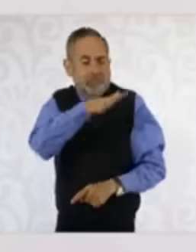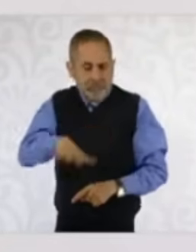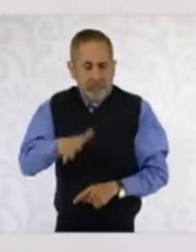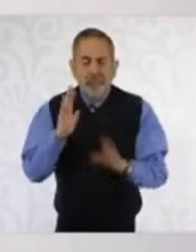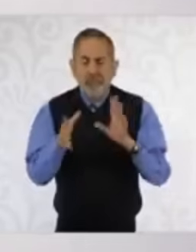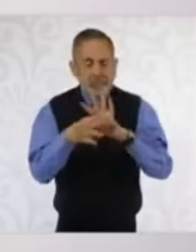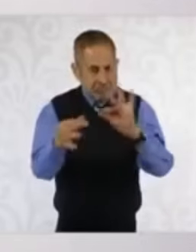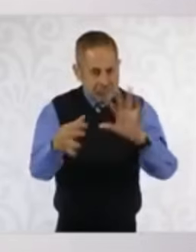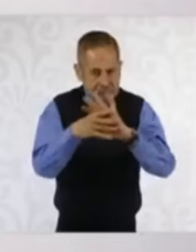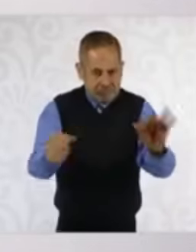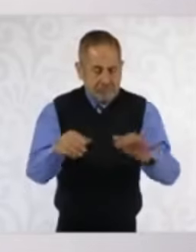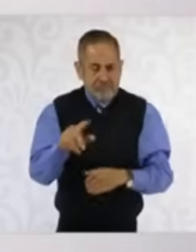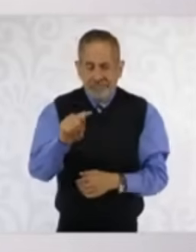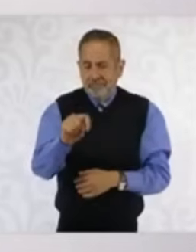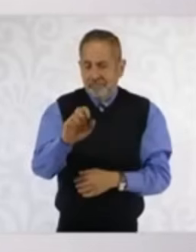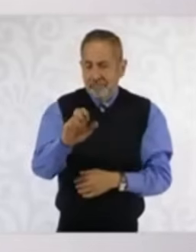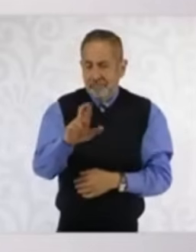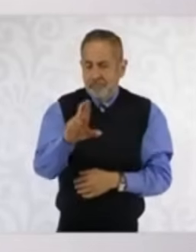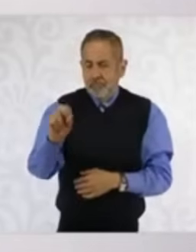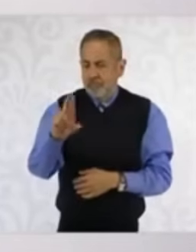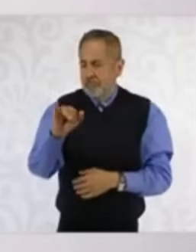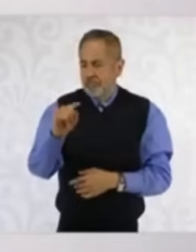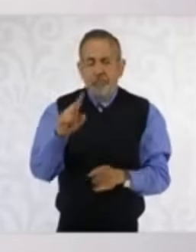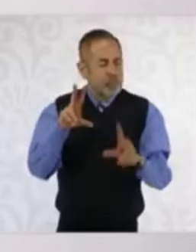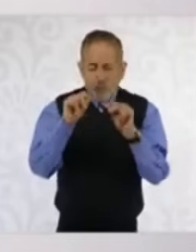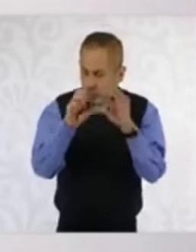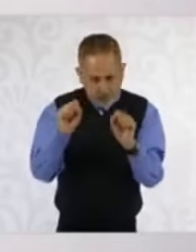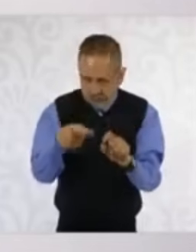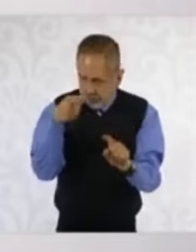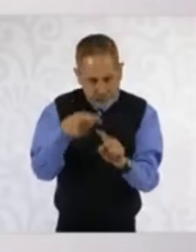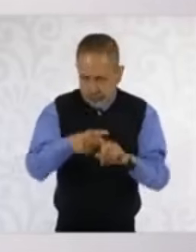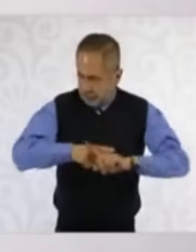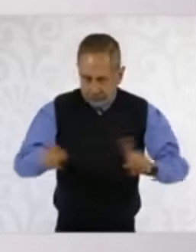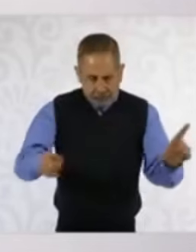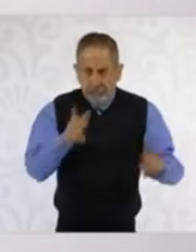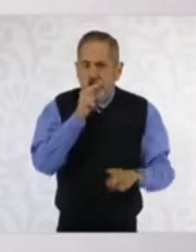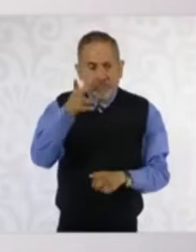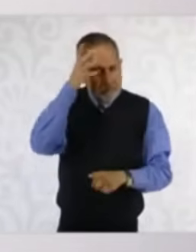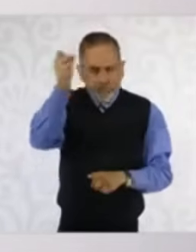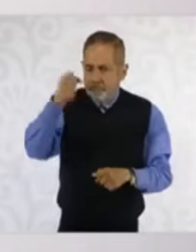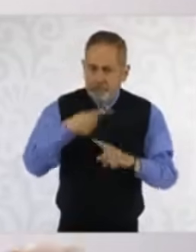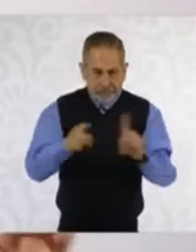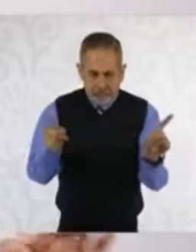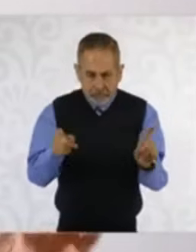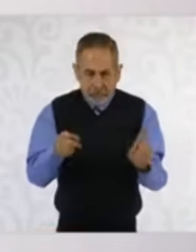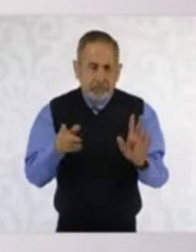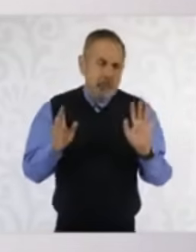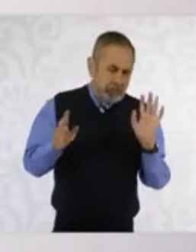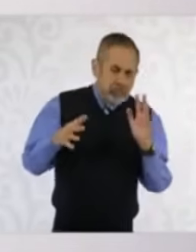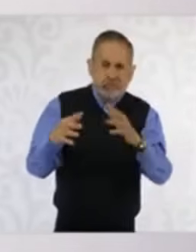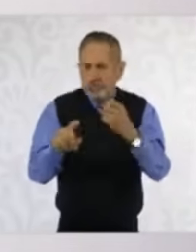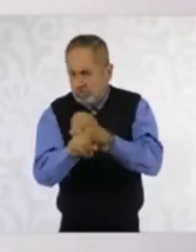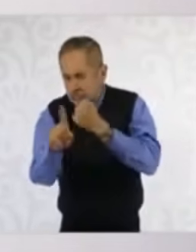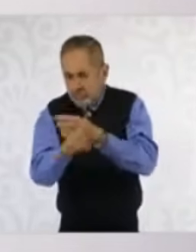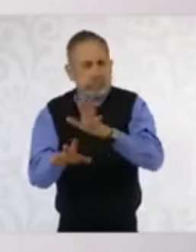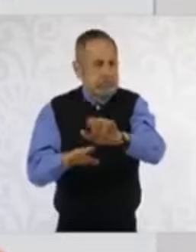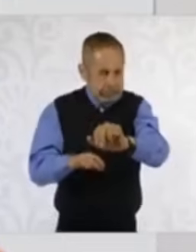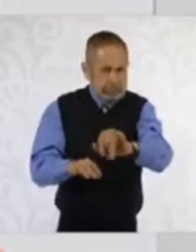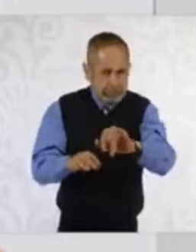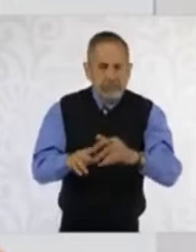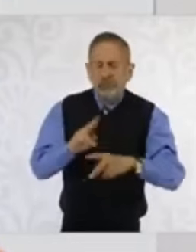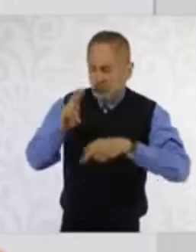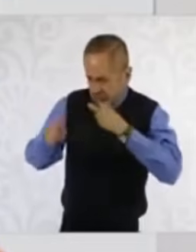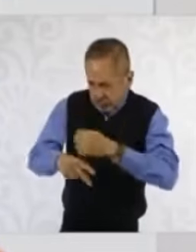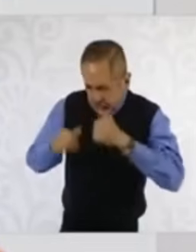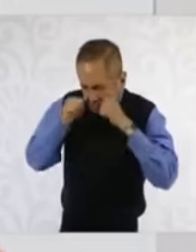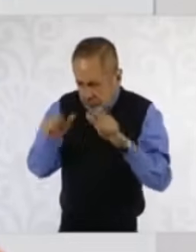amigos. La verdad es que ya falta poquito. Noviembre se está yendo como agua, y ya luego, ya saben, diciembre, nuestro festejo de